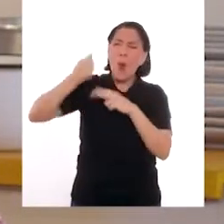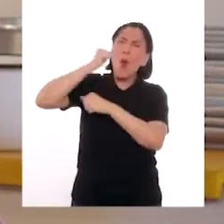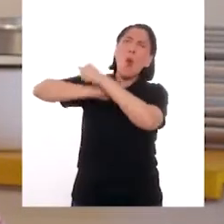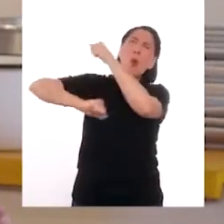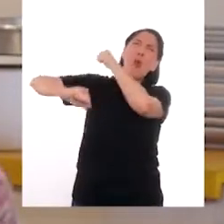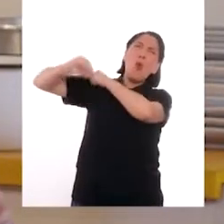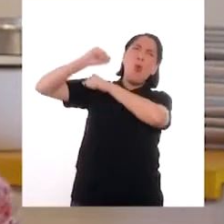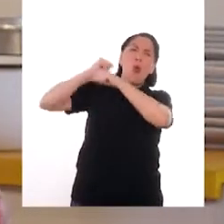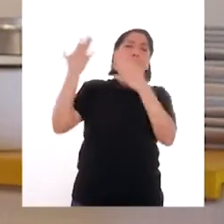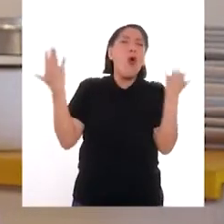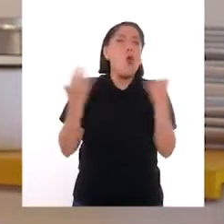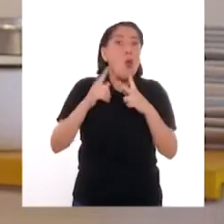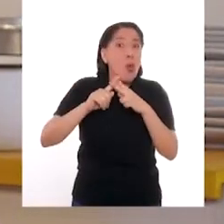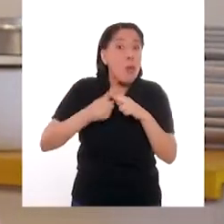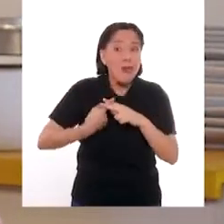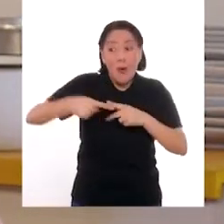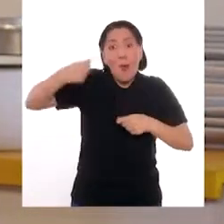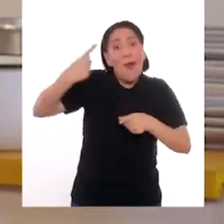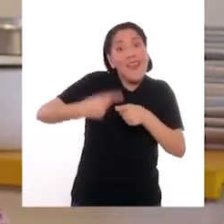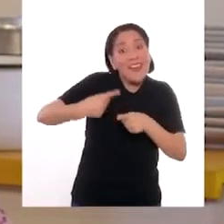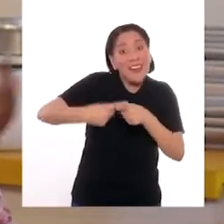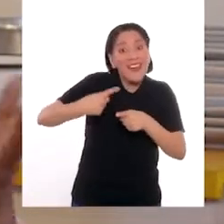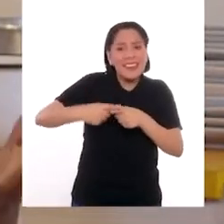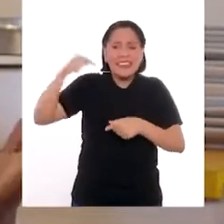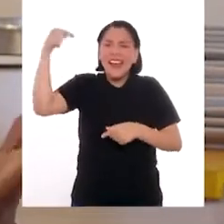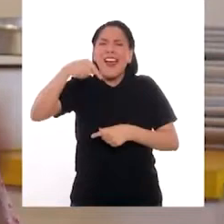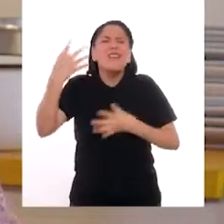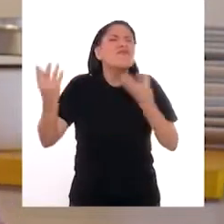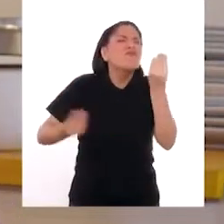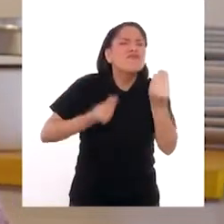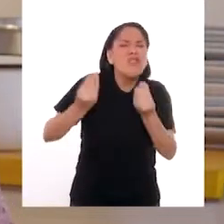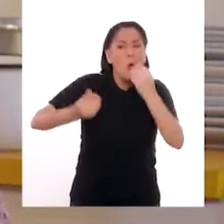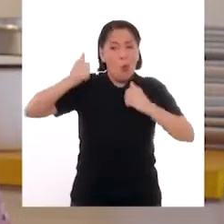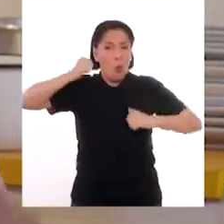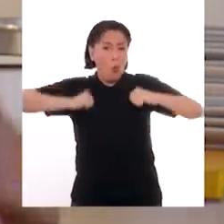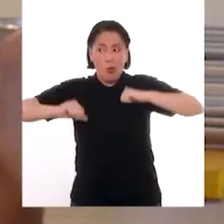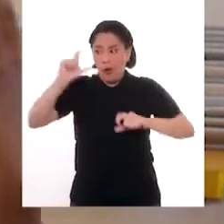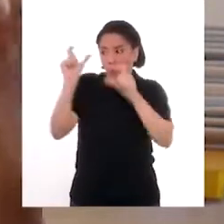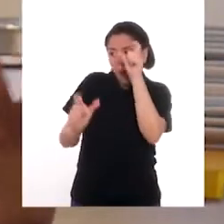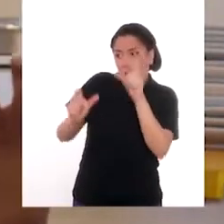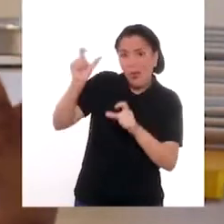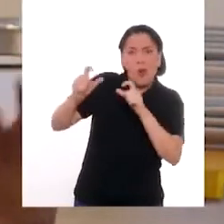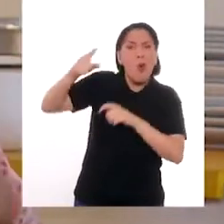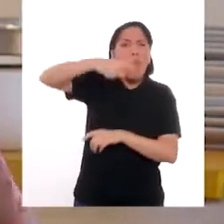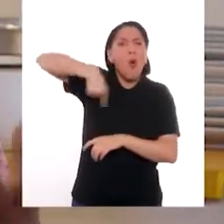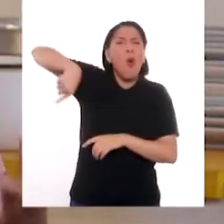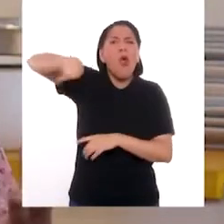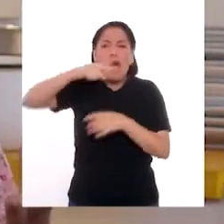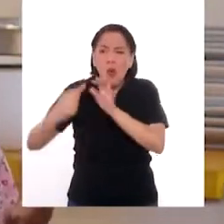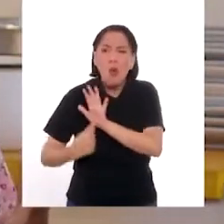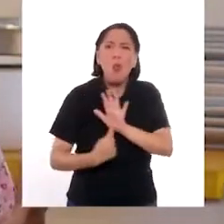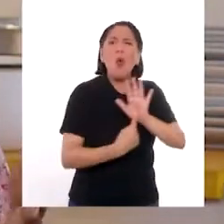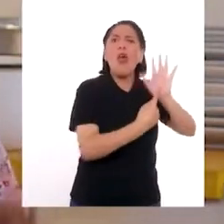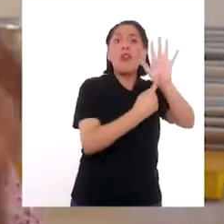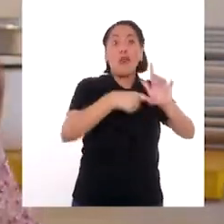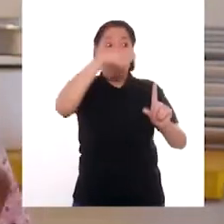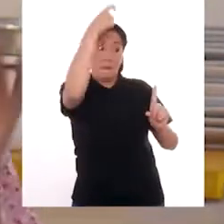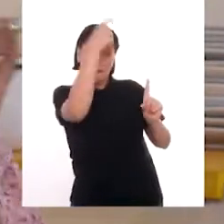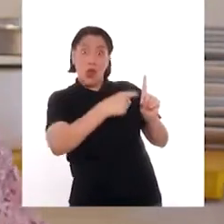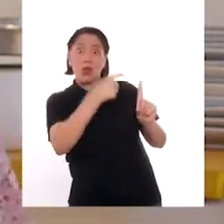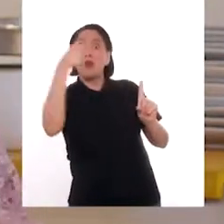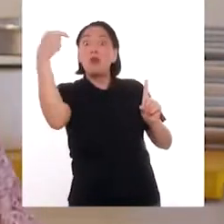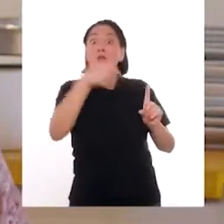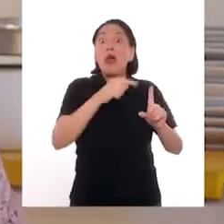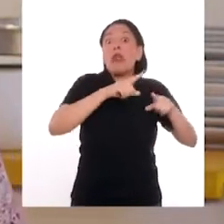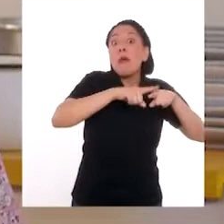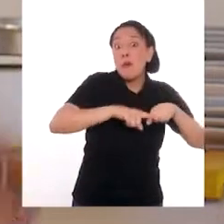de años y nació en Grecia. Es una presentación donde las actrices y los actores representan personajes dentro